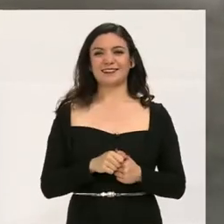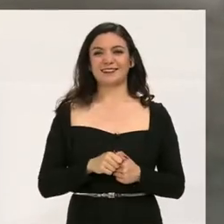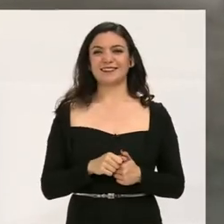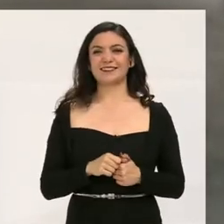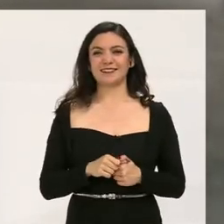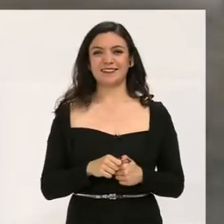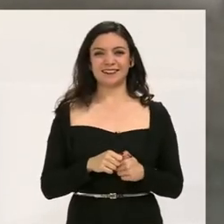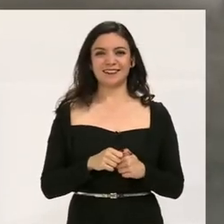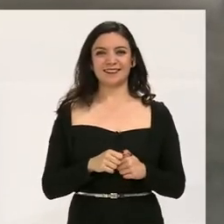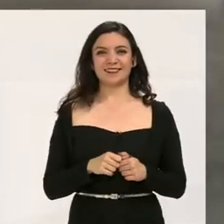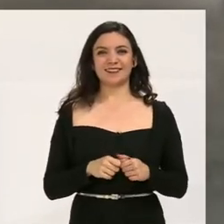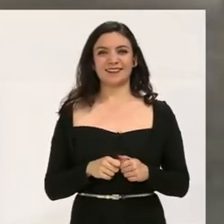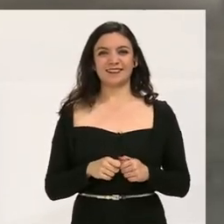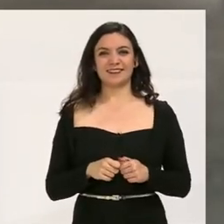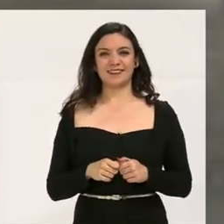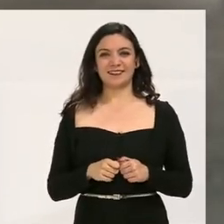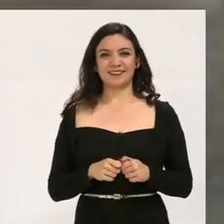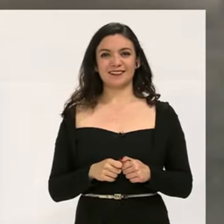Hola. Dale, sí.